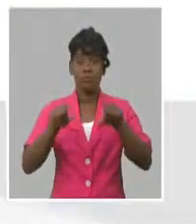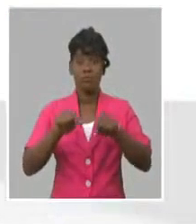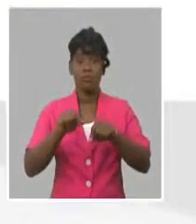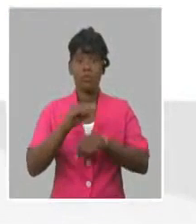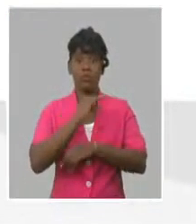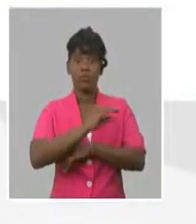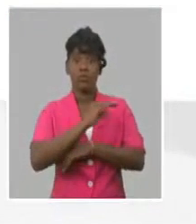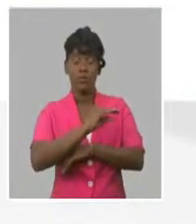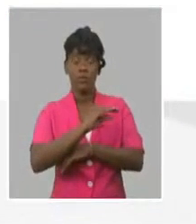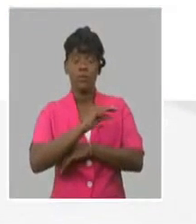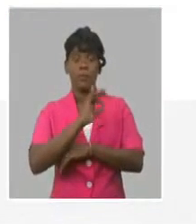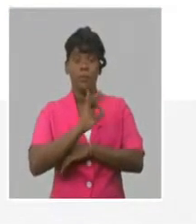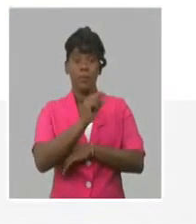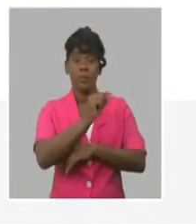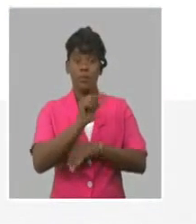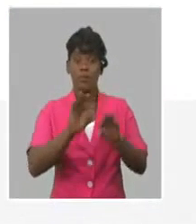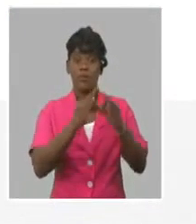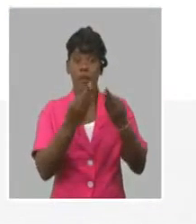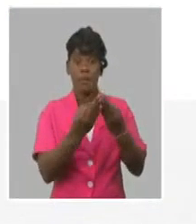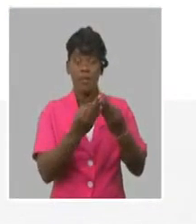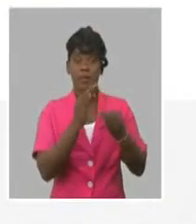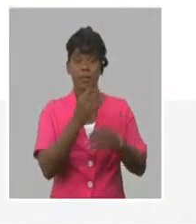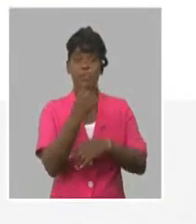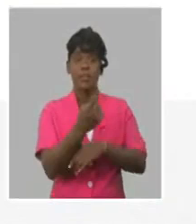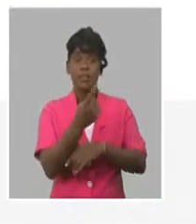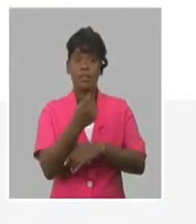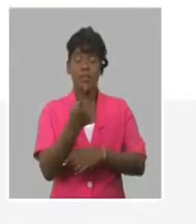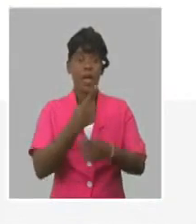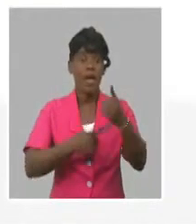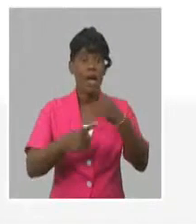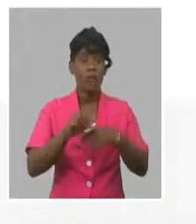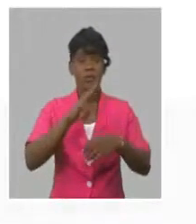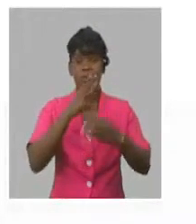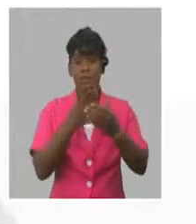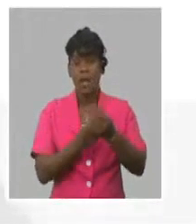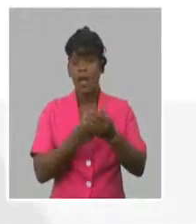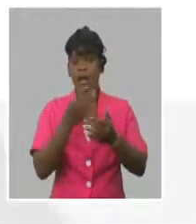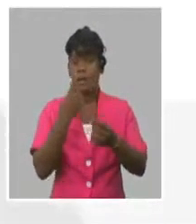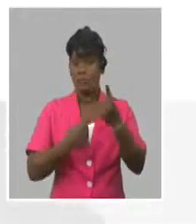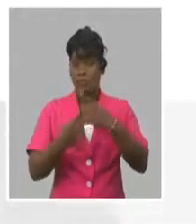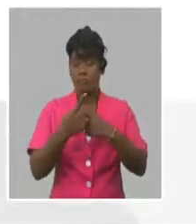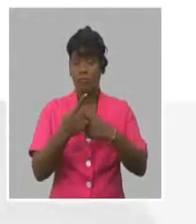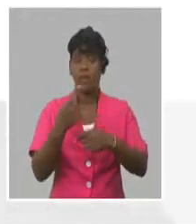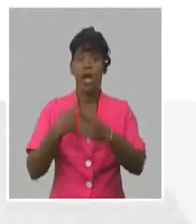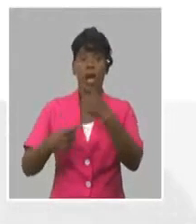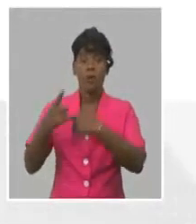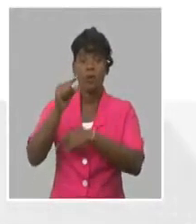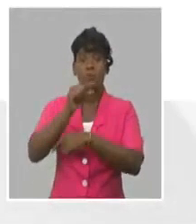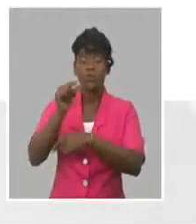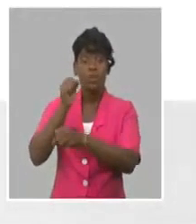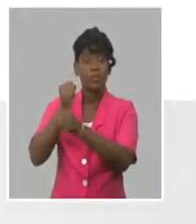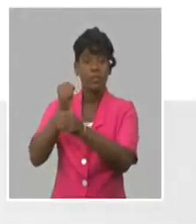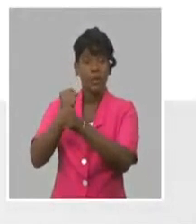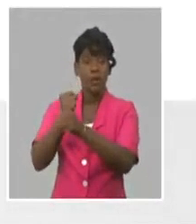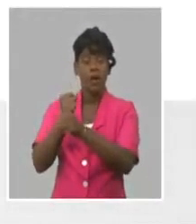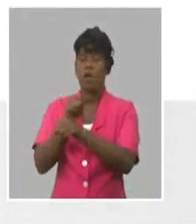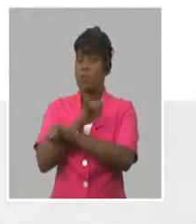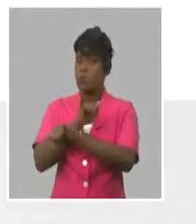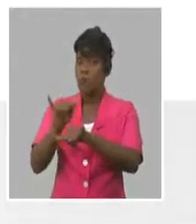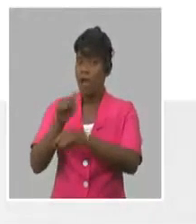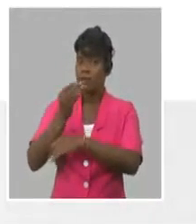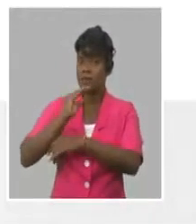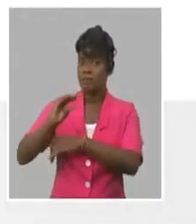tú decías, muy negativo. Lo mismo te subsidiamos a ti que trabajas y aportas, y lo